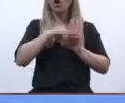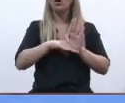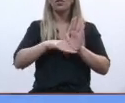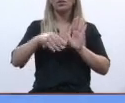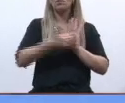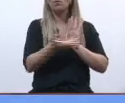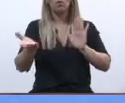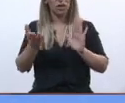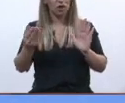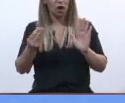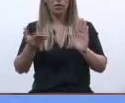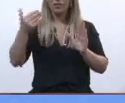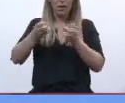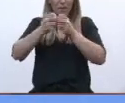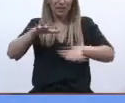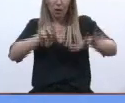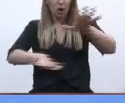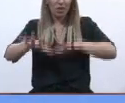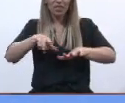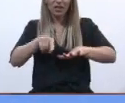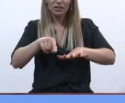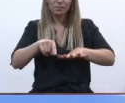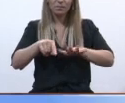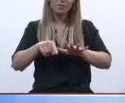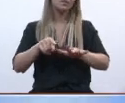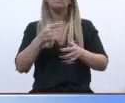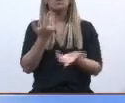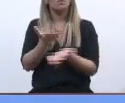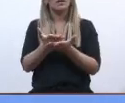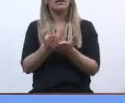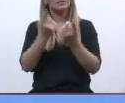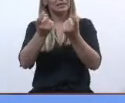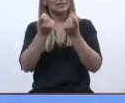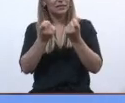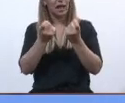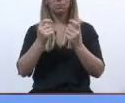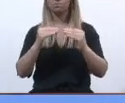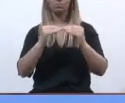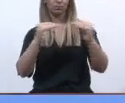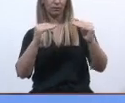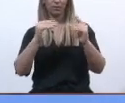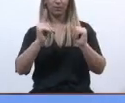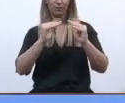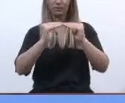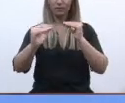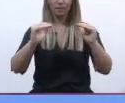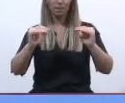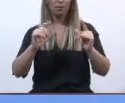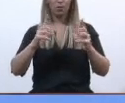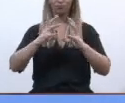desde sus inicios, plantea la necesidad de la estabilidad y que no haya